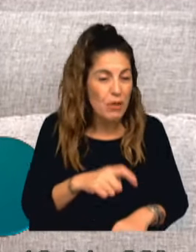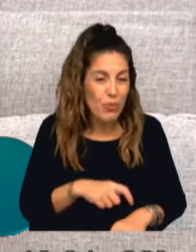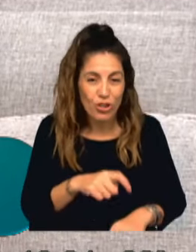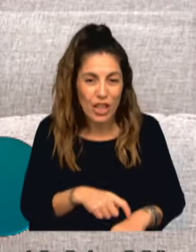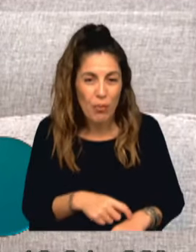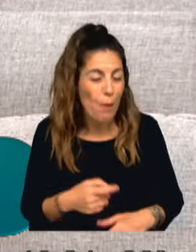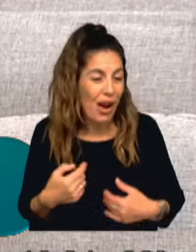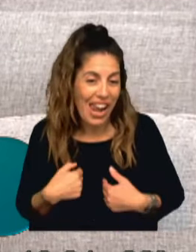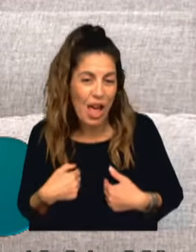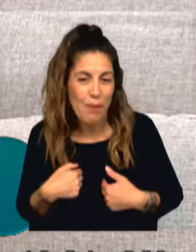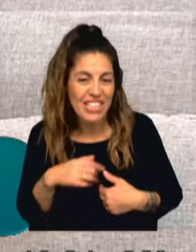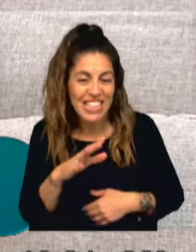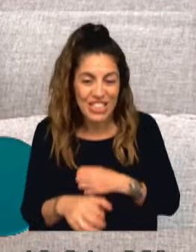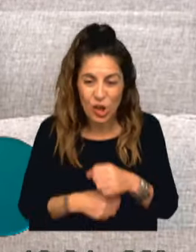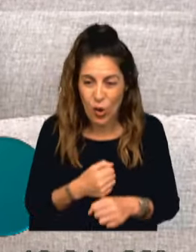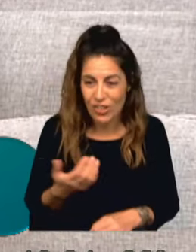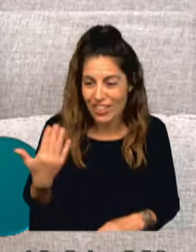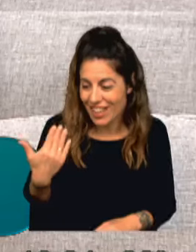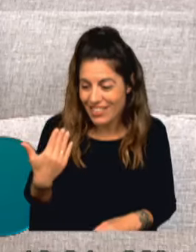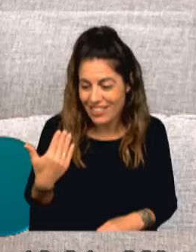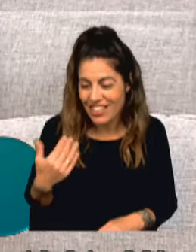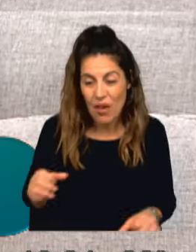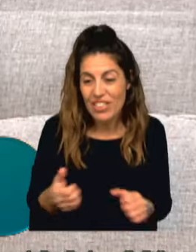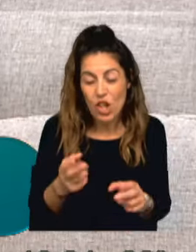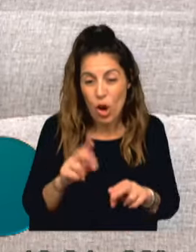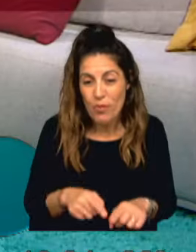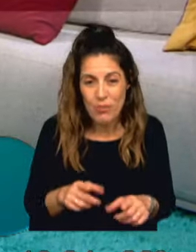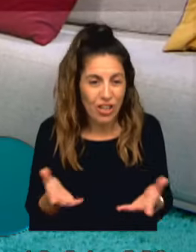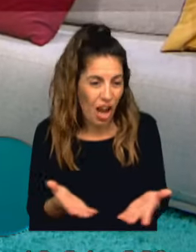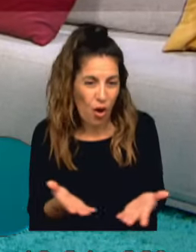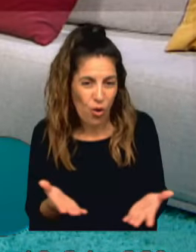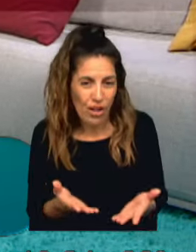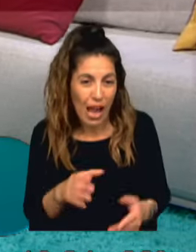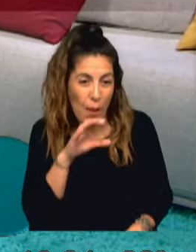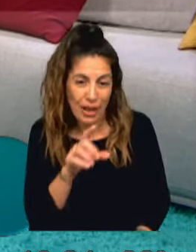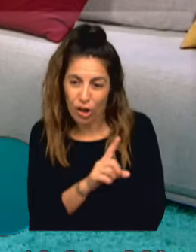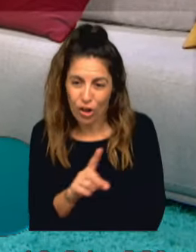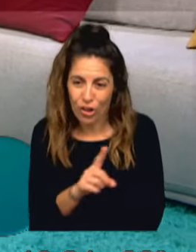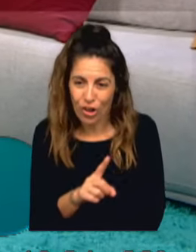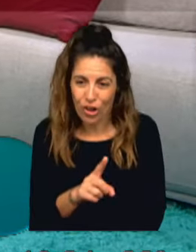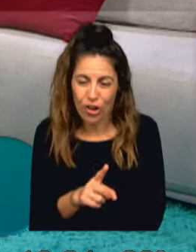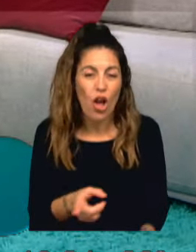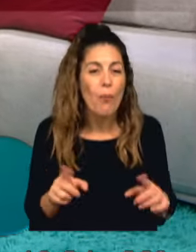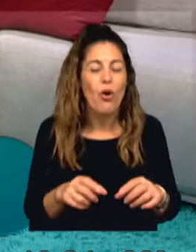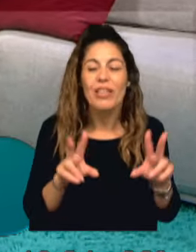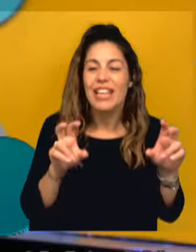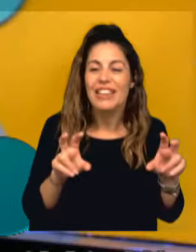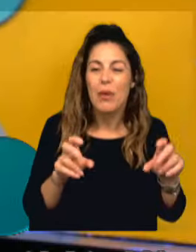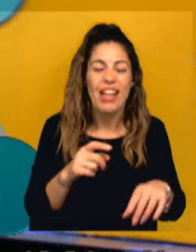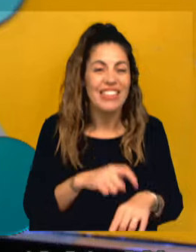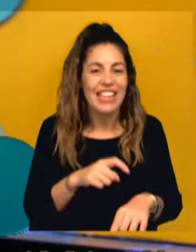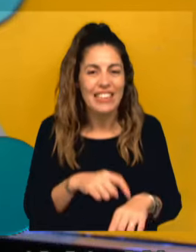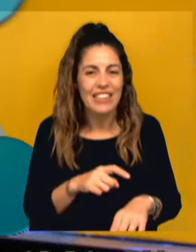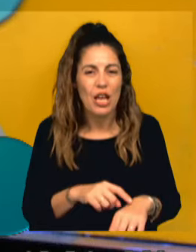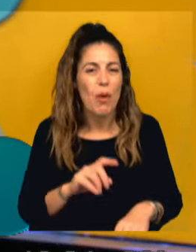sea para mí hace 5 años atrás se estaba haciendo lo mismo que ahora casi y la del perro no bueno volviste al tema del tiempo porque